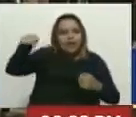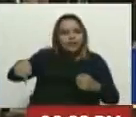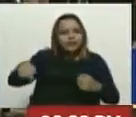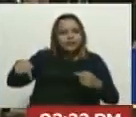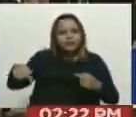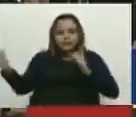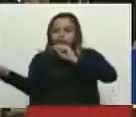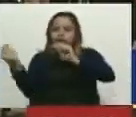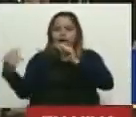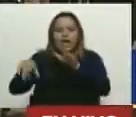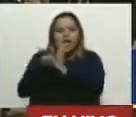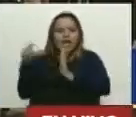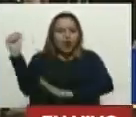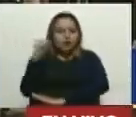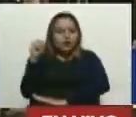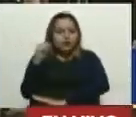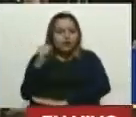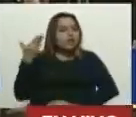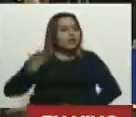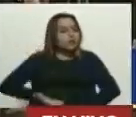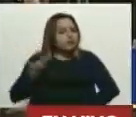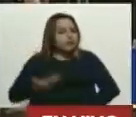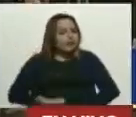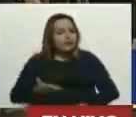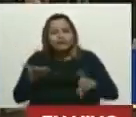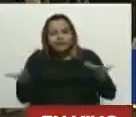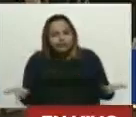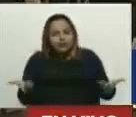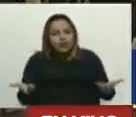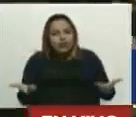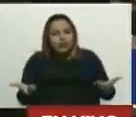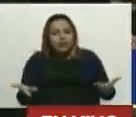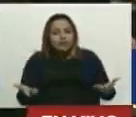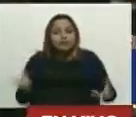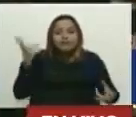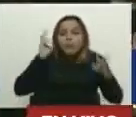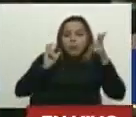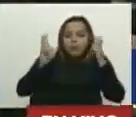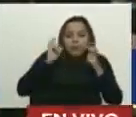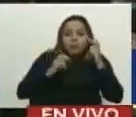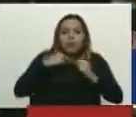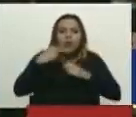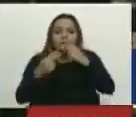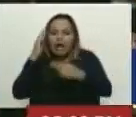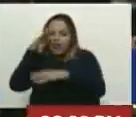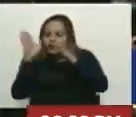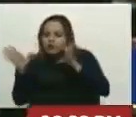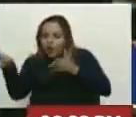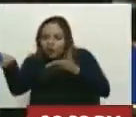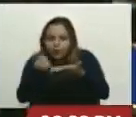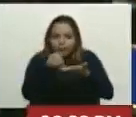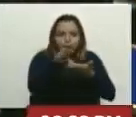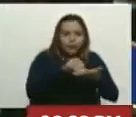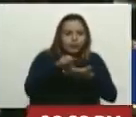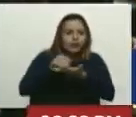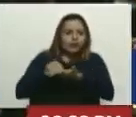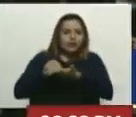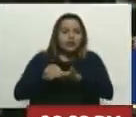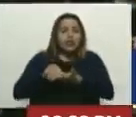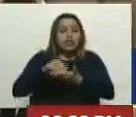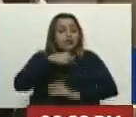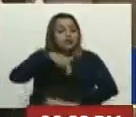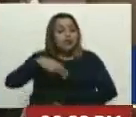autismo. Entonces lo importante es que realmente sean escuchadas nuestras voces, que tenemos en Venezuela,